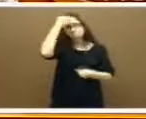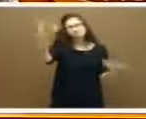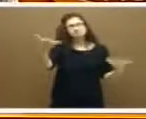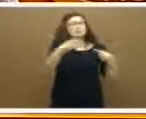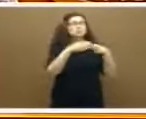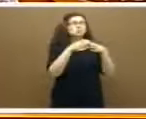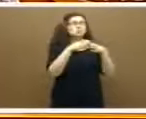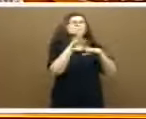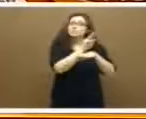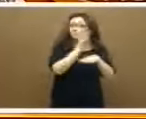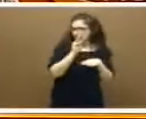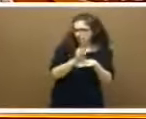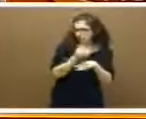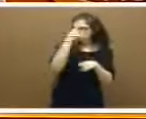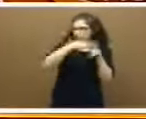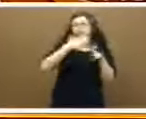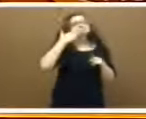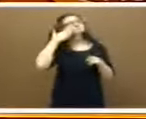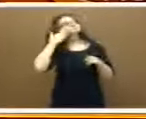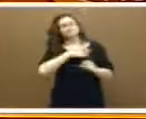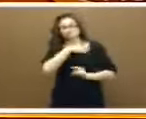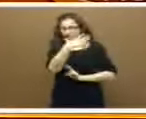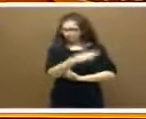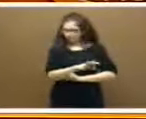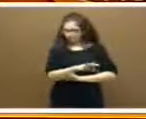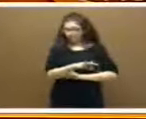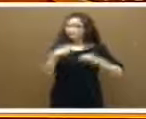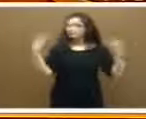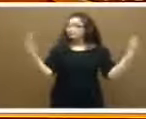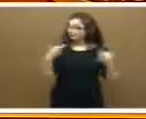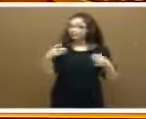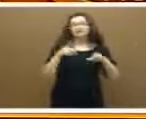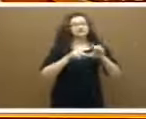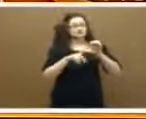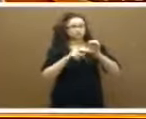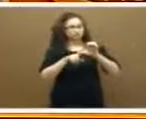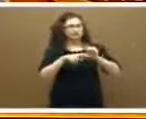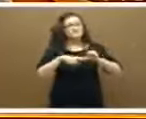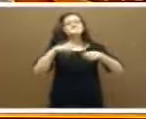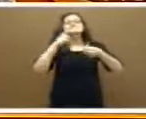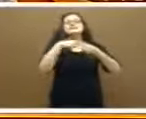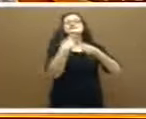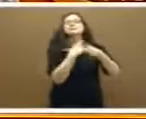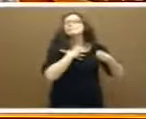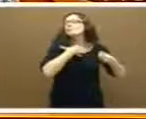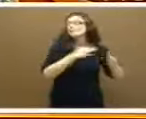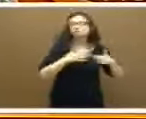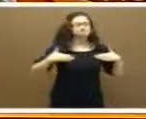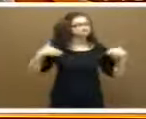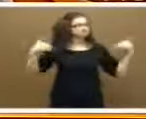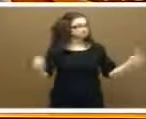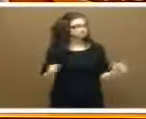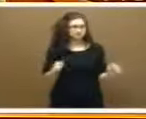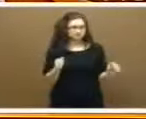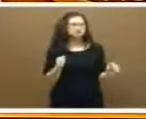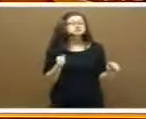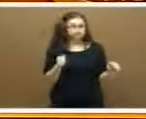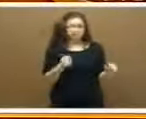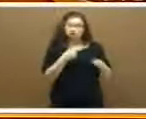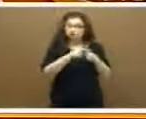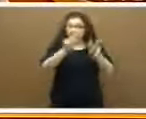cosas, de una de ellas es de hacer partícipe a toda la sociedad extremeña de aquellos asuntos de importancia capital